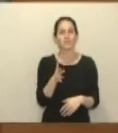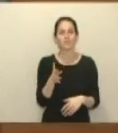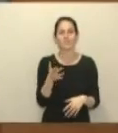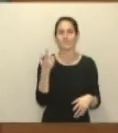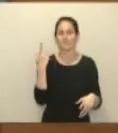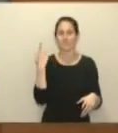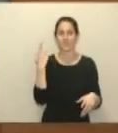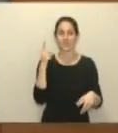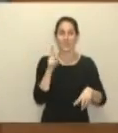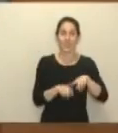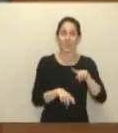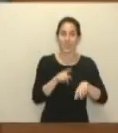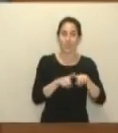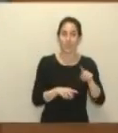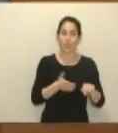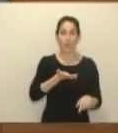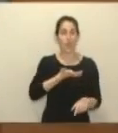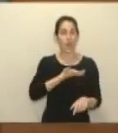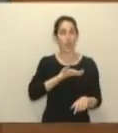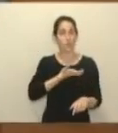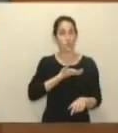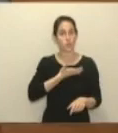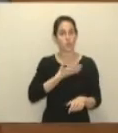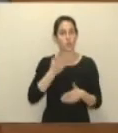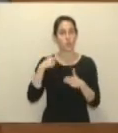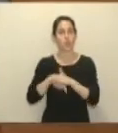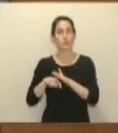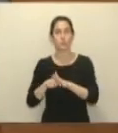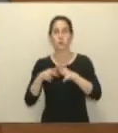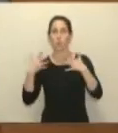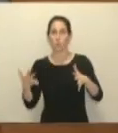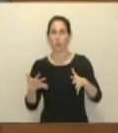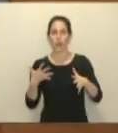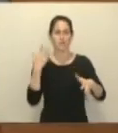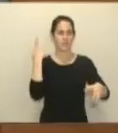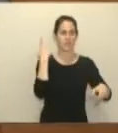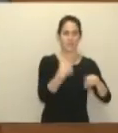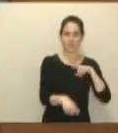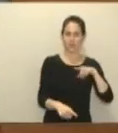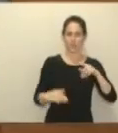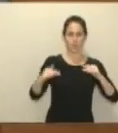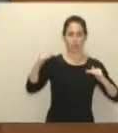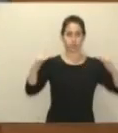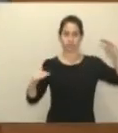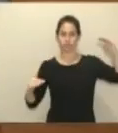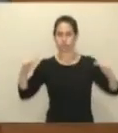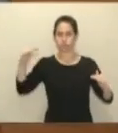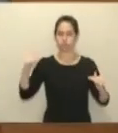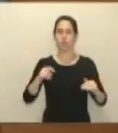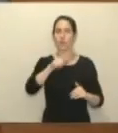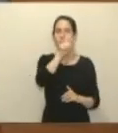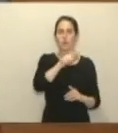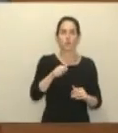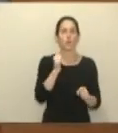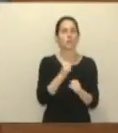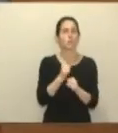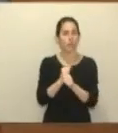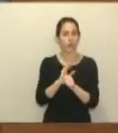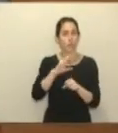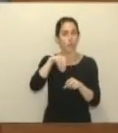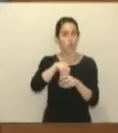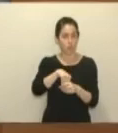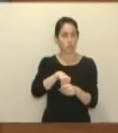diferencias dependiendo del ayuntamiento que lo gestione. Ha generado desigualdades tanto para el personal que trabaja